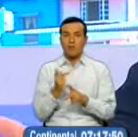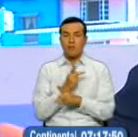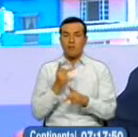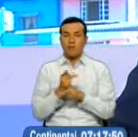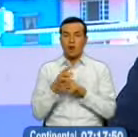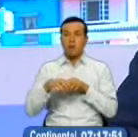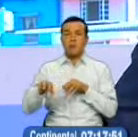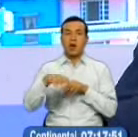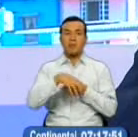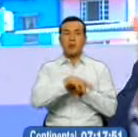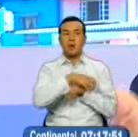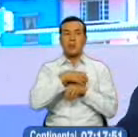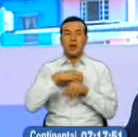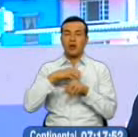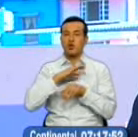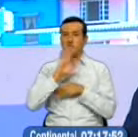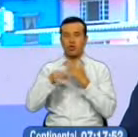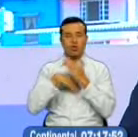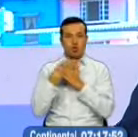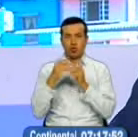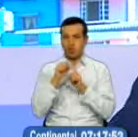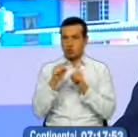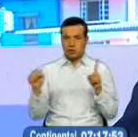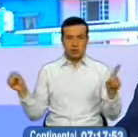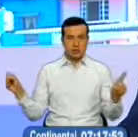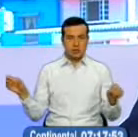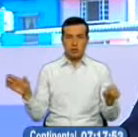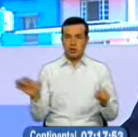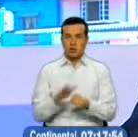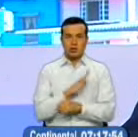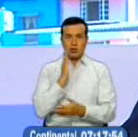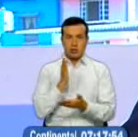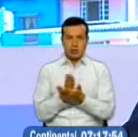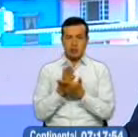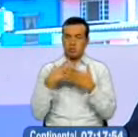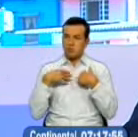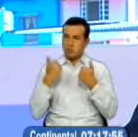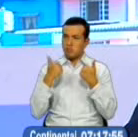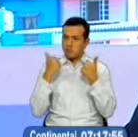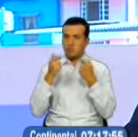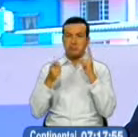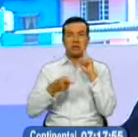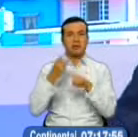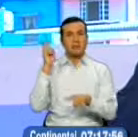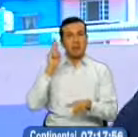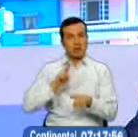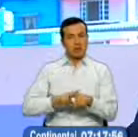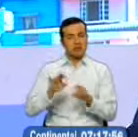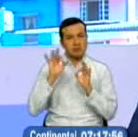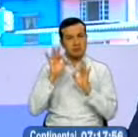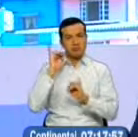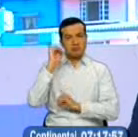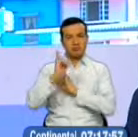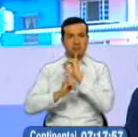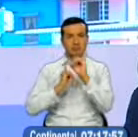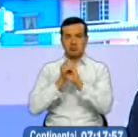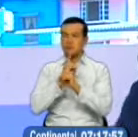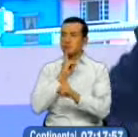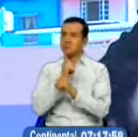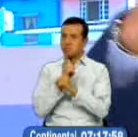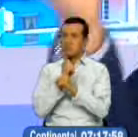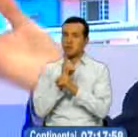extensiones respectivas, se depuró al sistema, una acción absolutamente valiente e inédita en el campo internacional que es